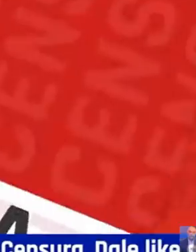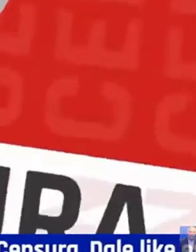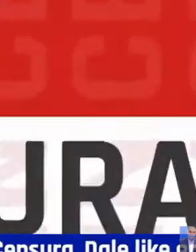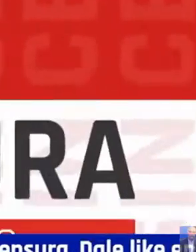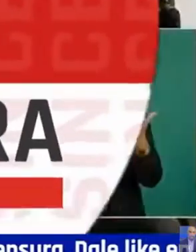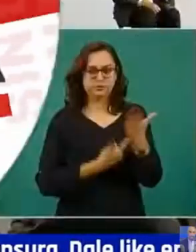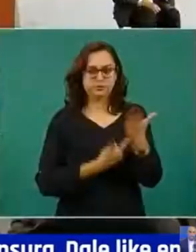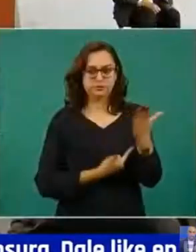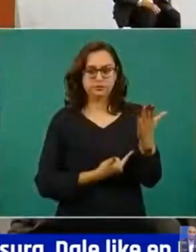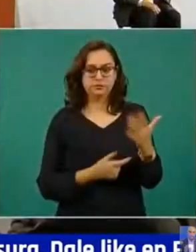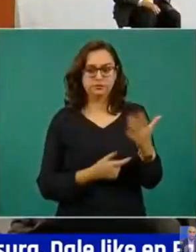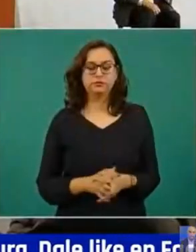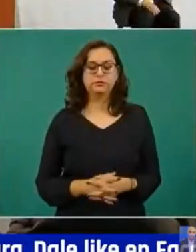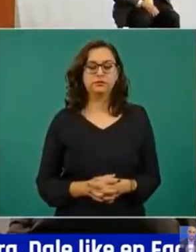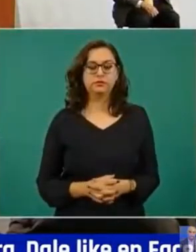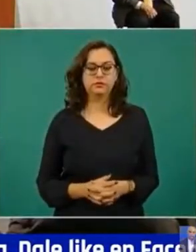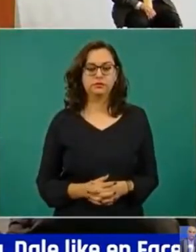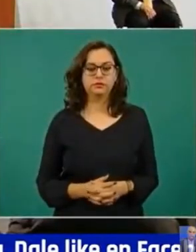escuche.